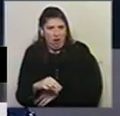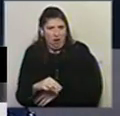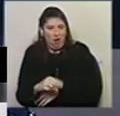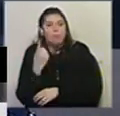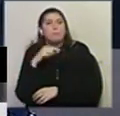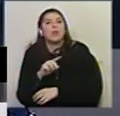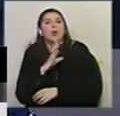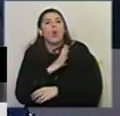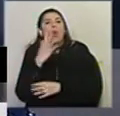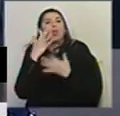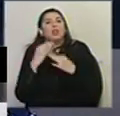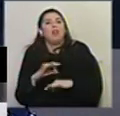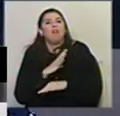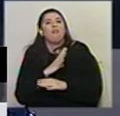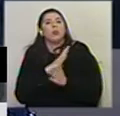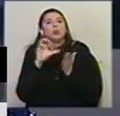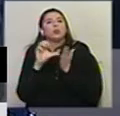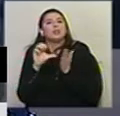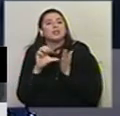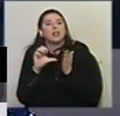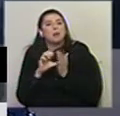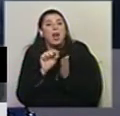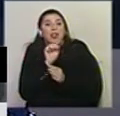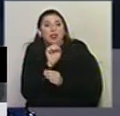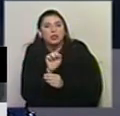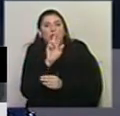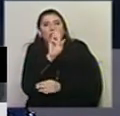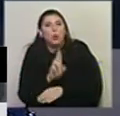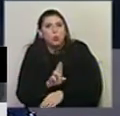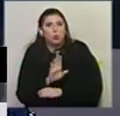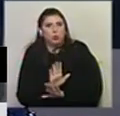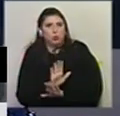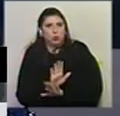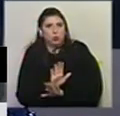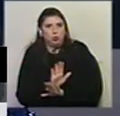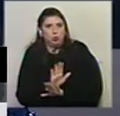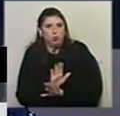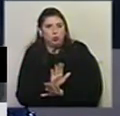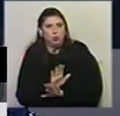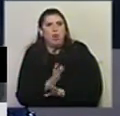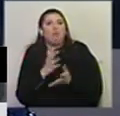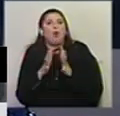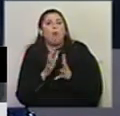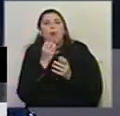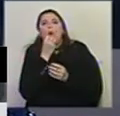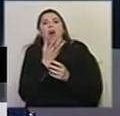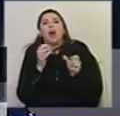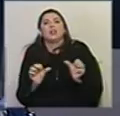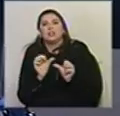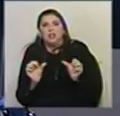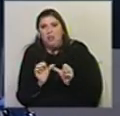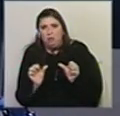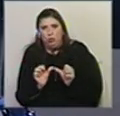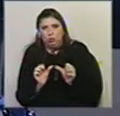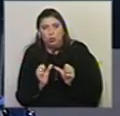sistema que permita que los recursos sean la mínima expresión de este modelo de provisión. Porque lo que no podemos